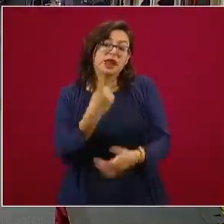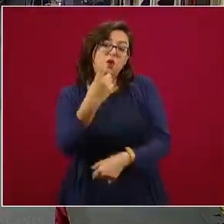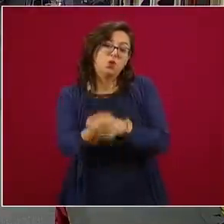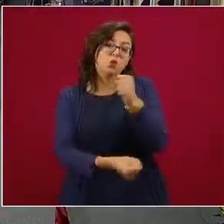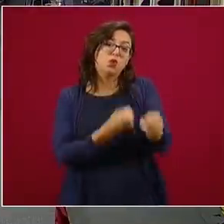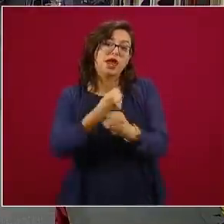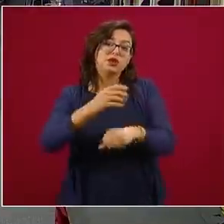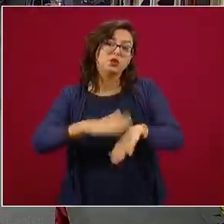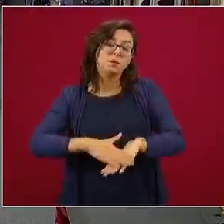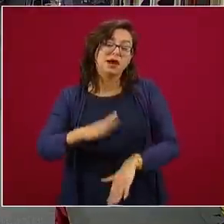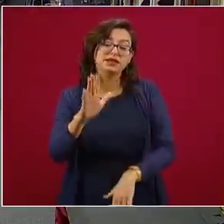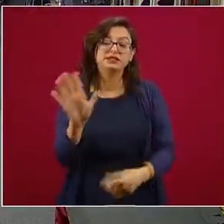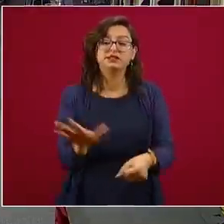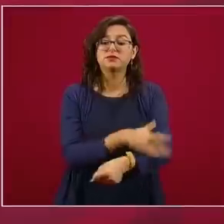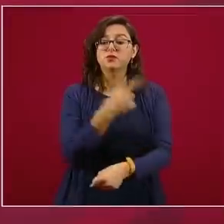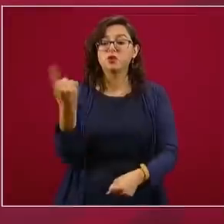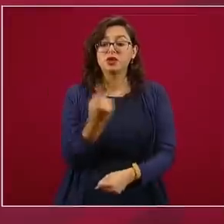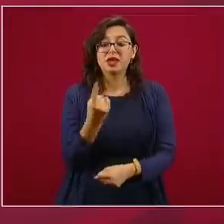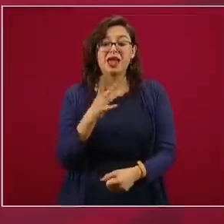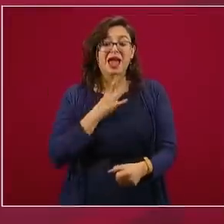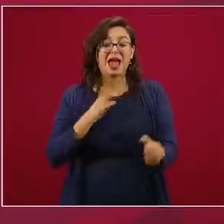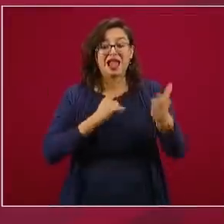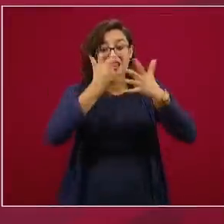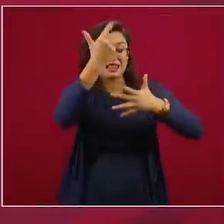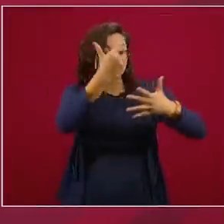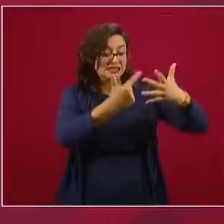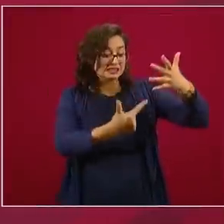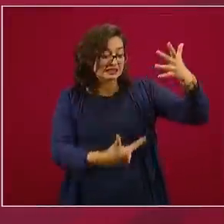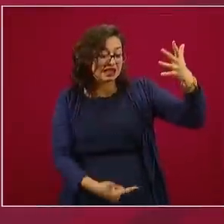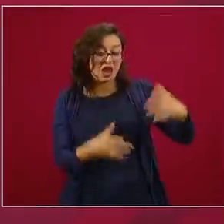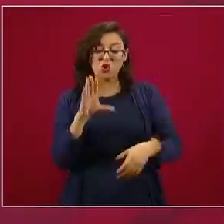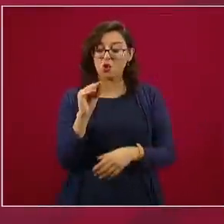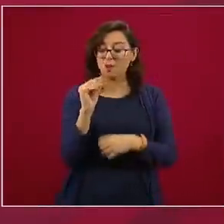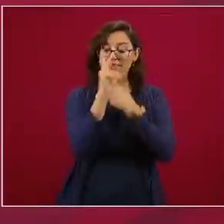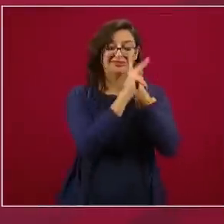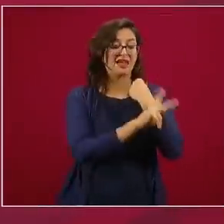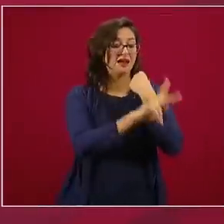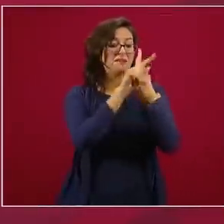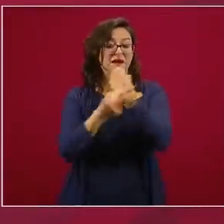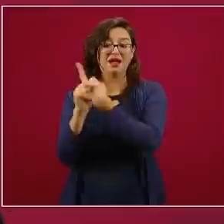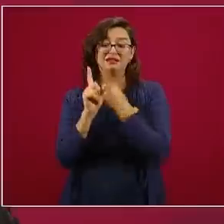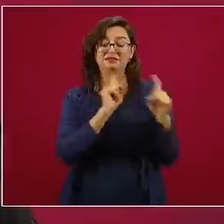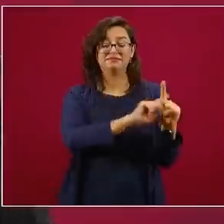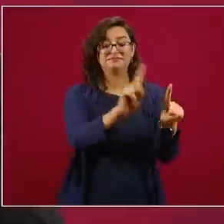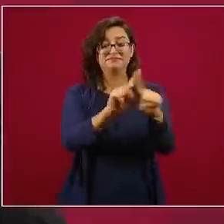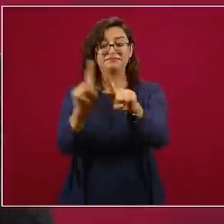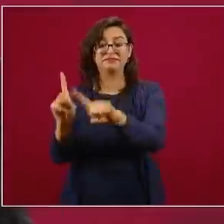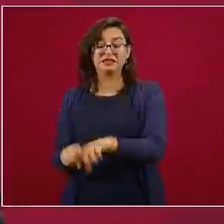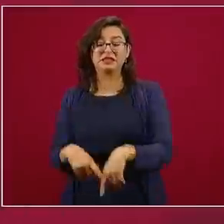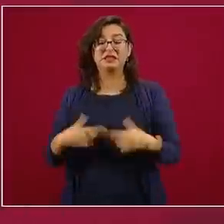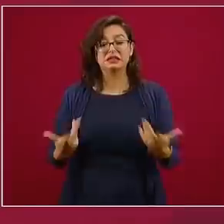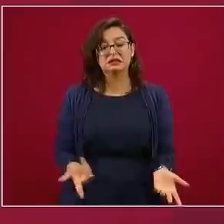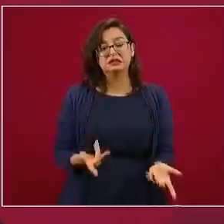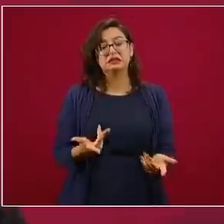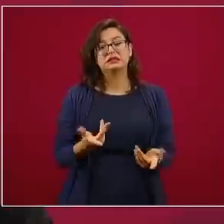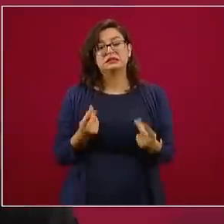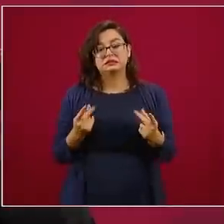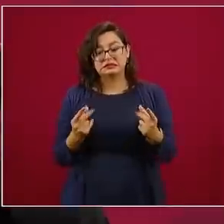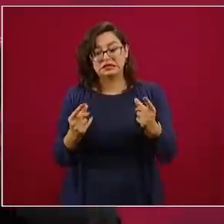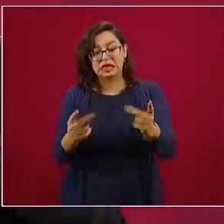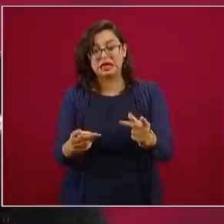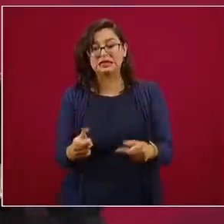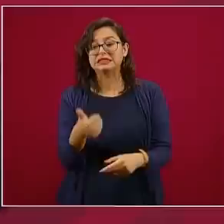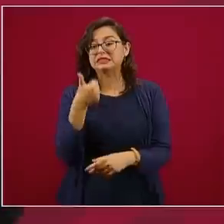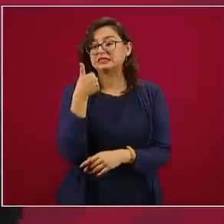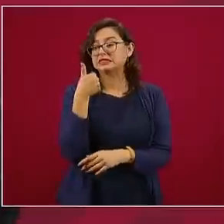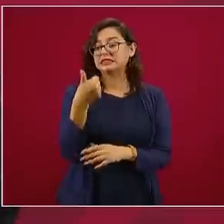lista de más de 90 países. O en todo caso, si lo consiguiéramos en 6 meses y no en un año,